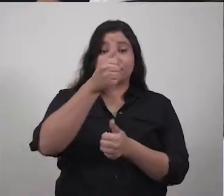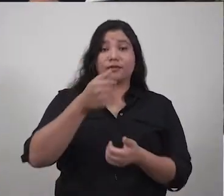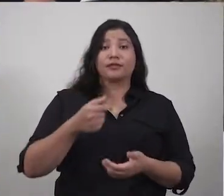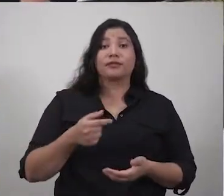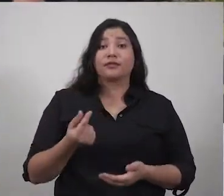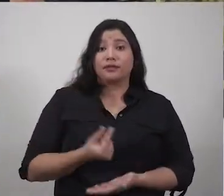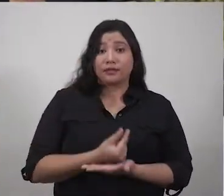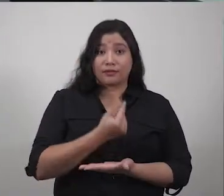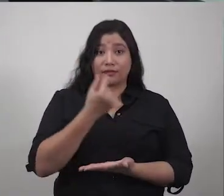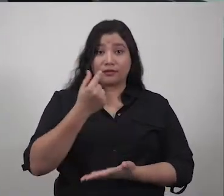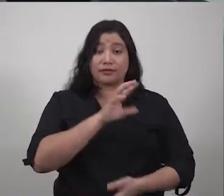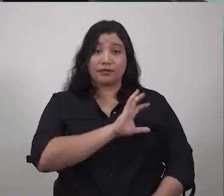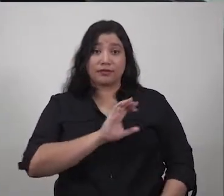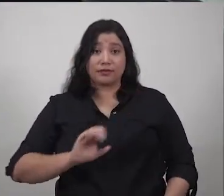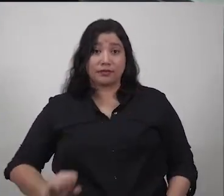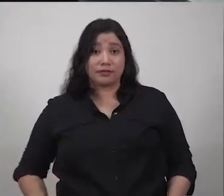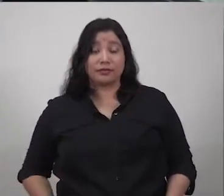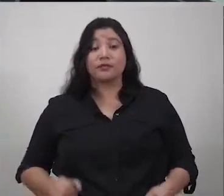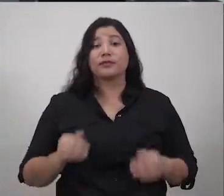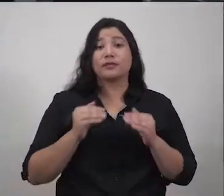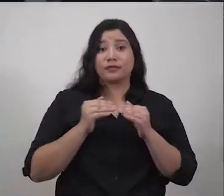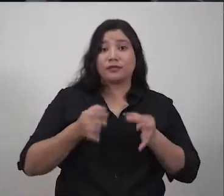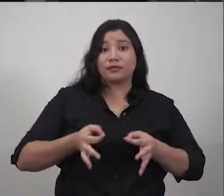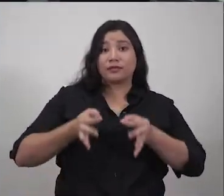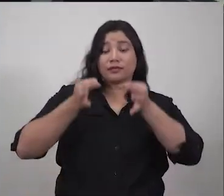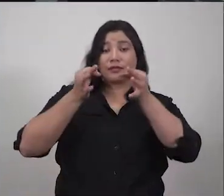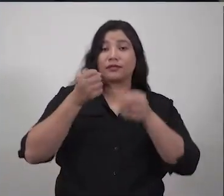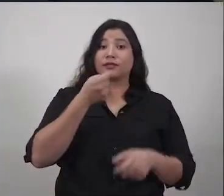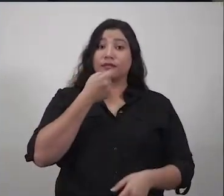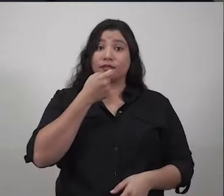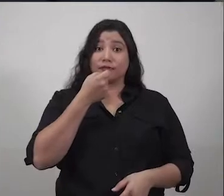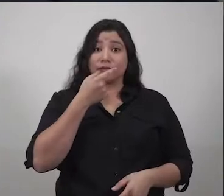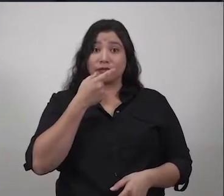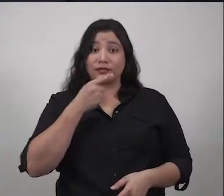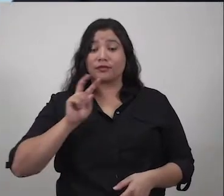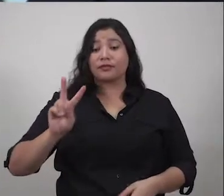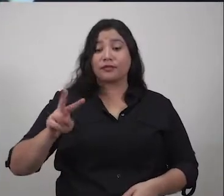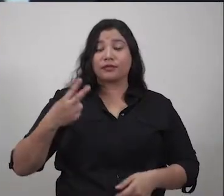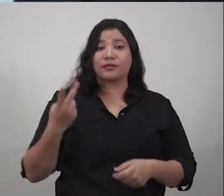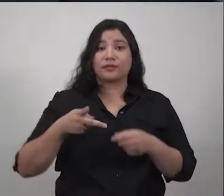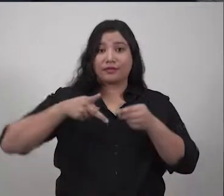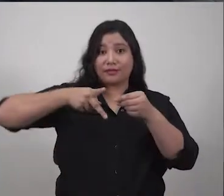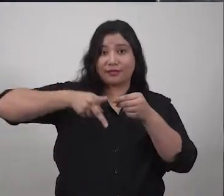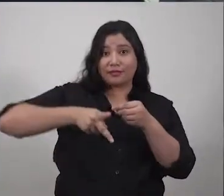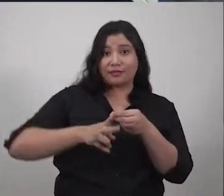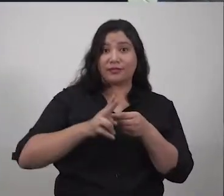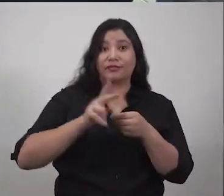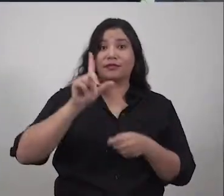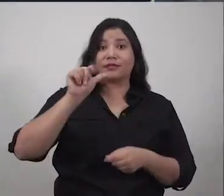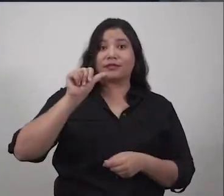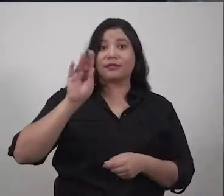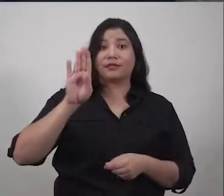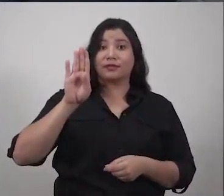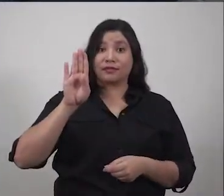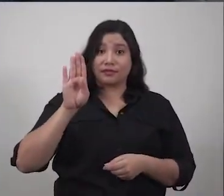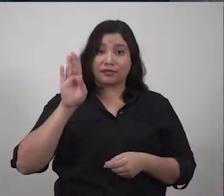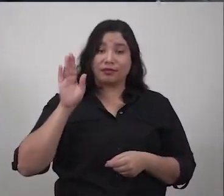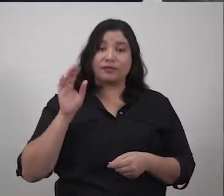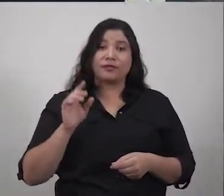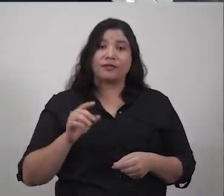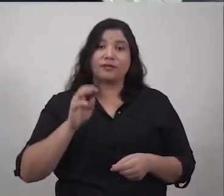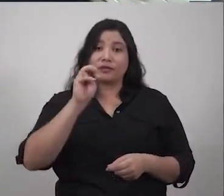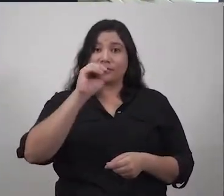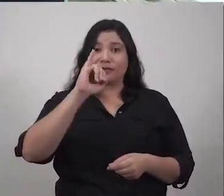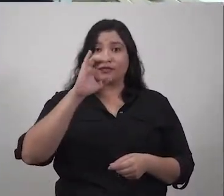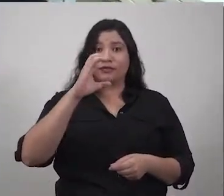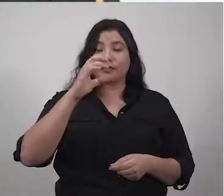Las autoridades de la Universidad de El Salvador y la Facultad de Medicina reinauguraron el Laboratorio de Virología y Biología Molecular del